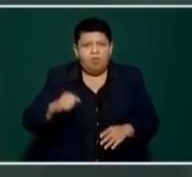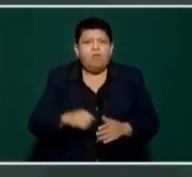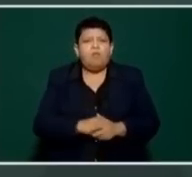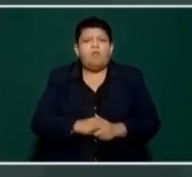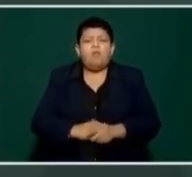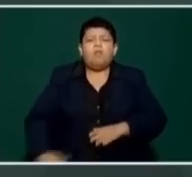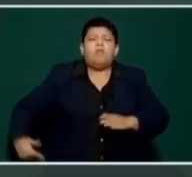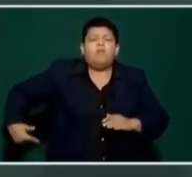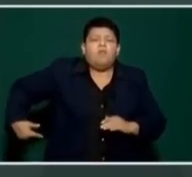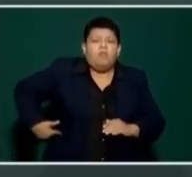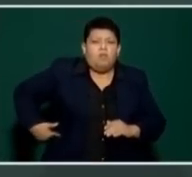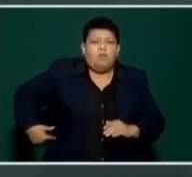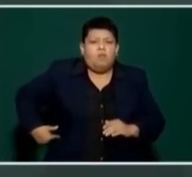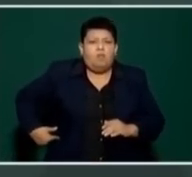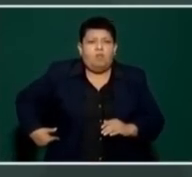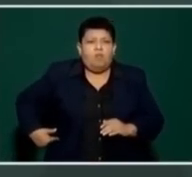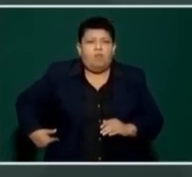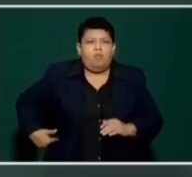en el gobierno.